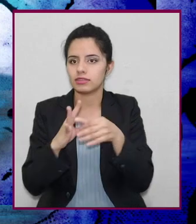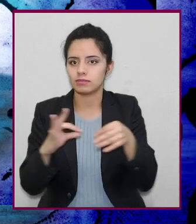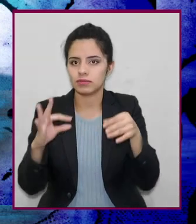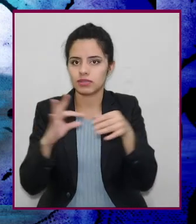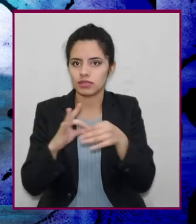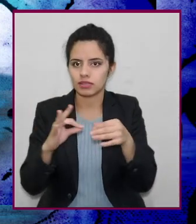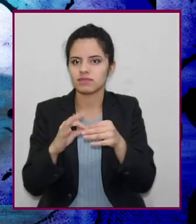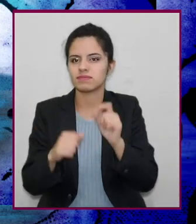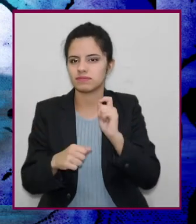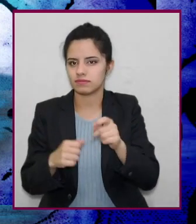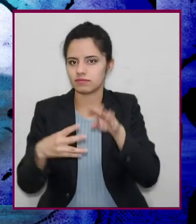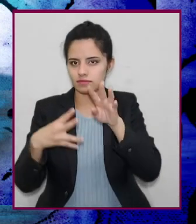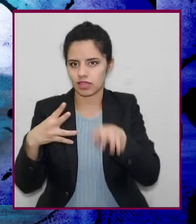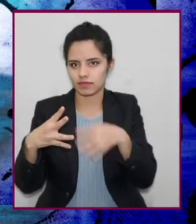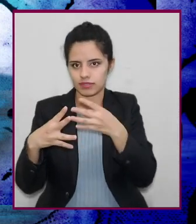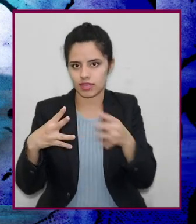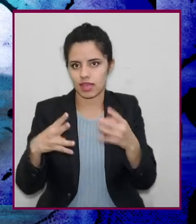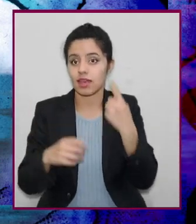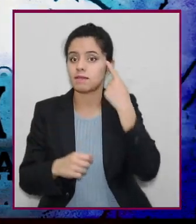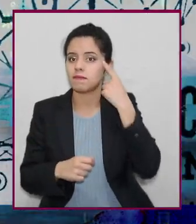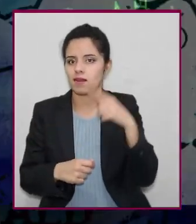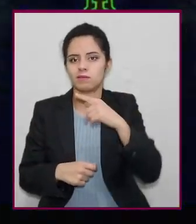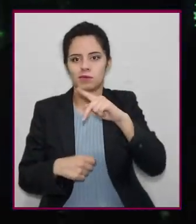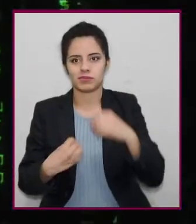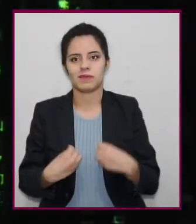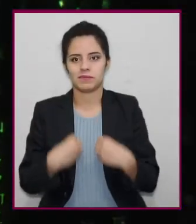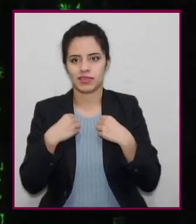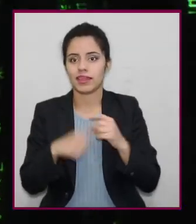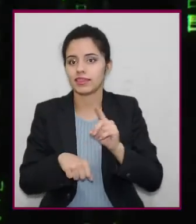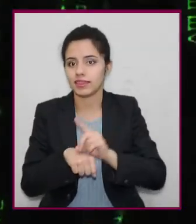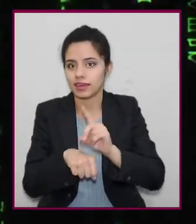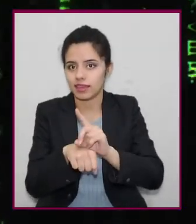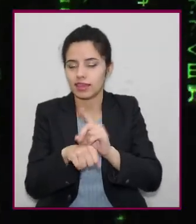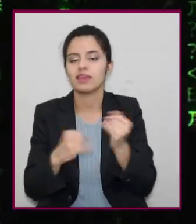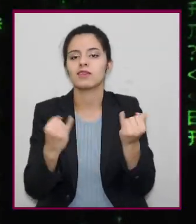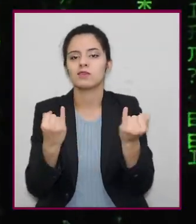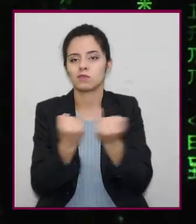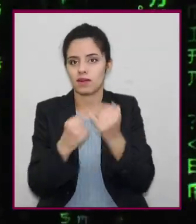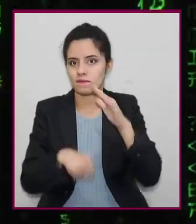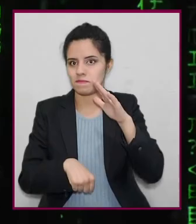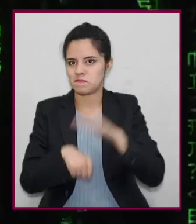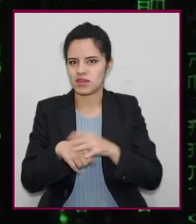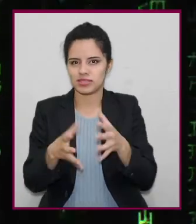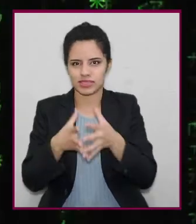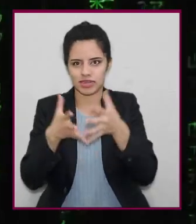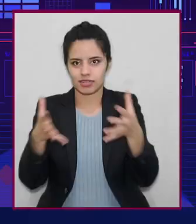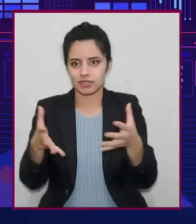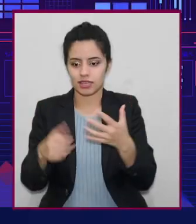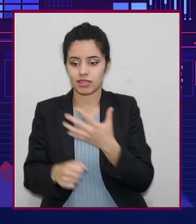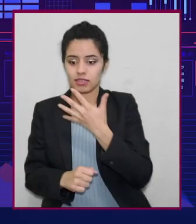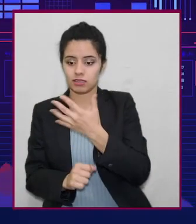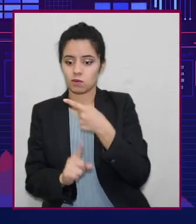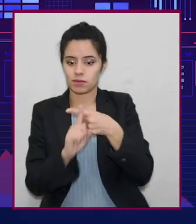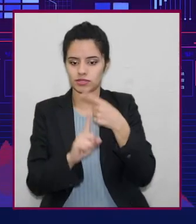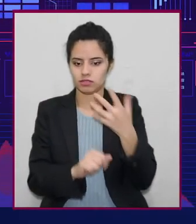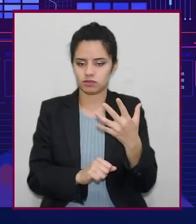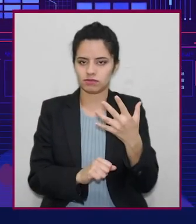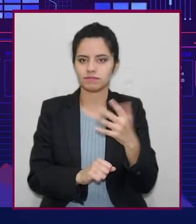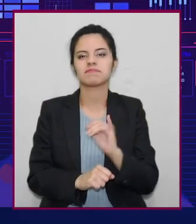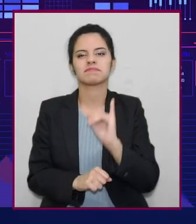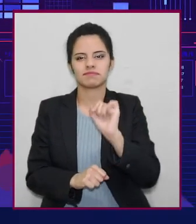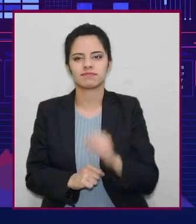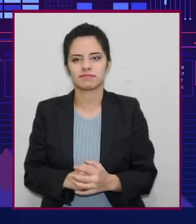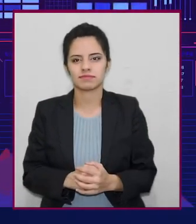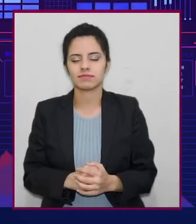sobre el impacto que tienen las hojas de cálculo, tanto en nuestra vida cotidiana y a escalas más grandes. 5 más 5, sí.